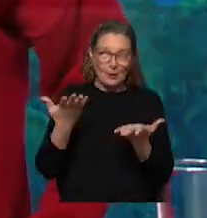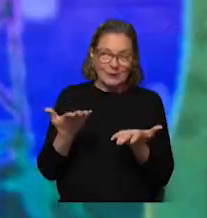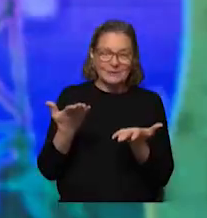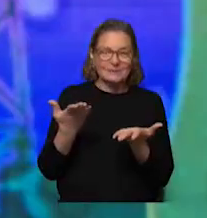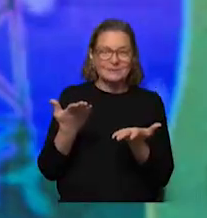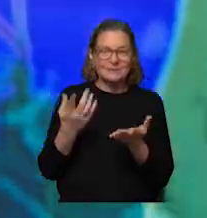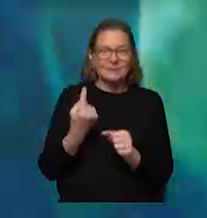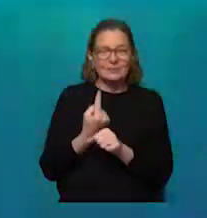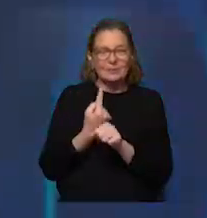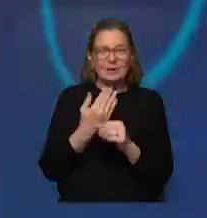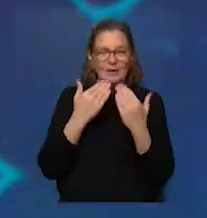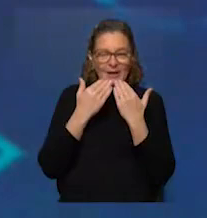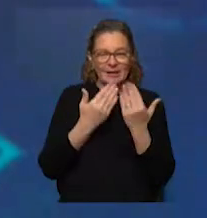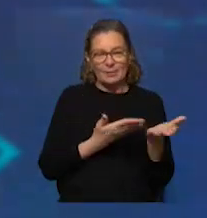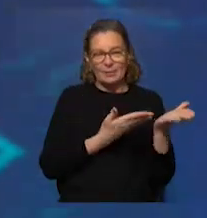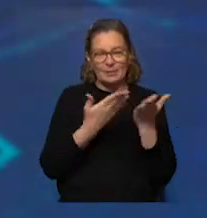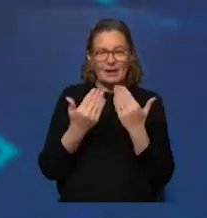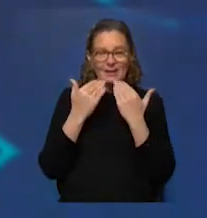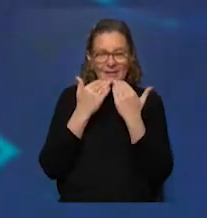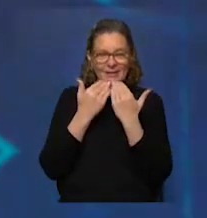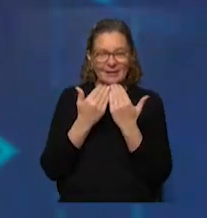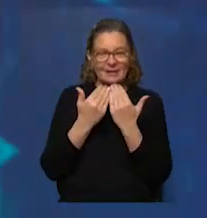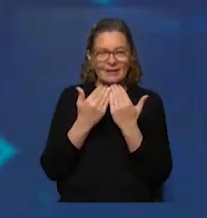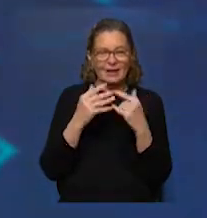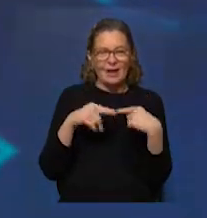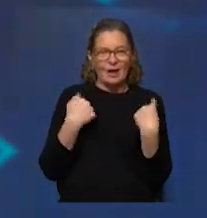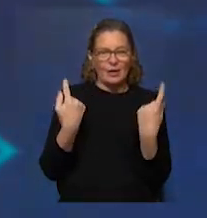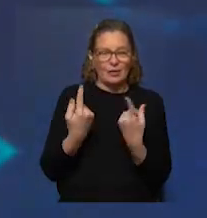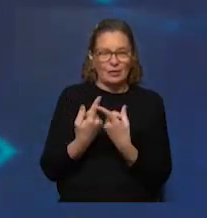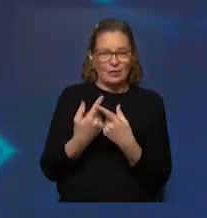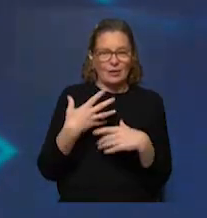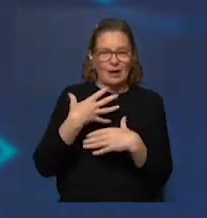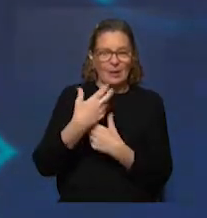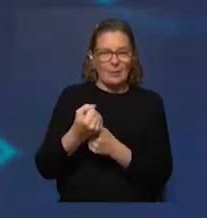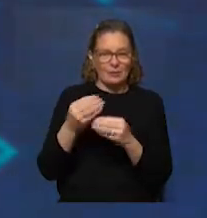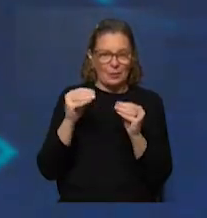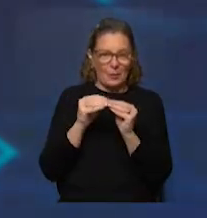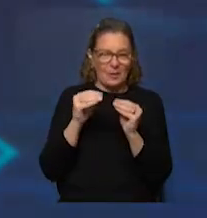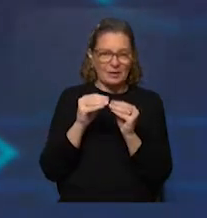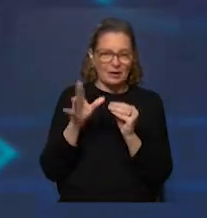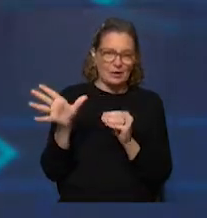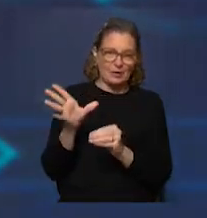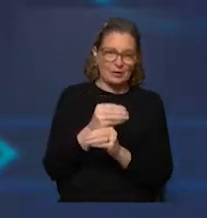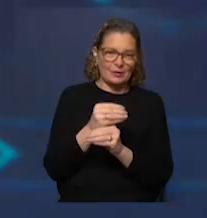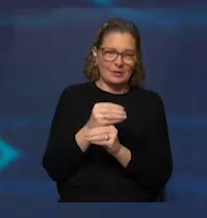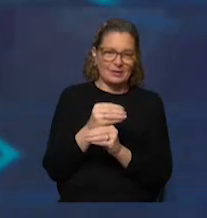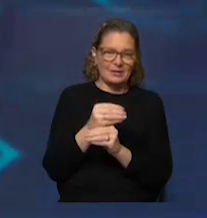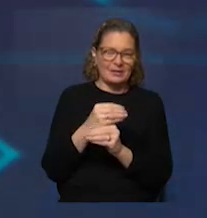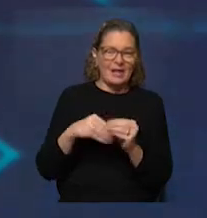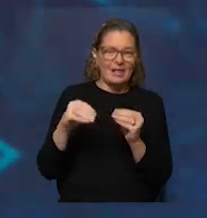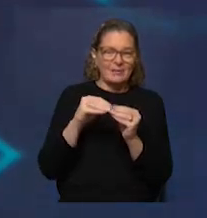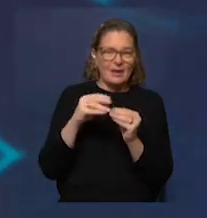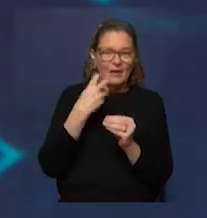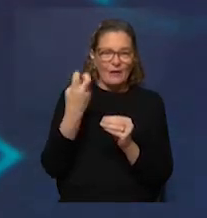Primero gracias por la invitación y también Quiero agradecer de paso a todo el canal y al apoyo de compañeras y compañeros que que además